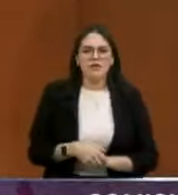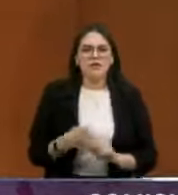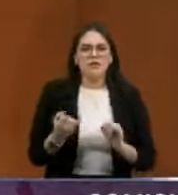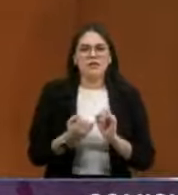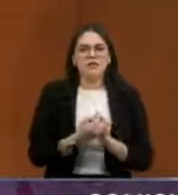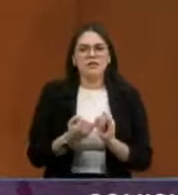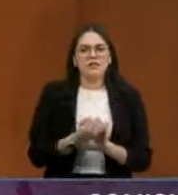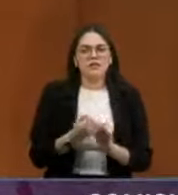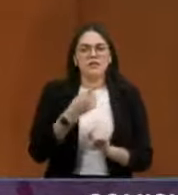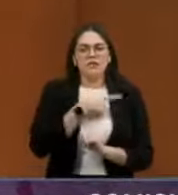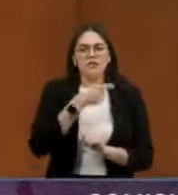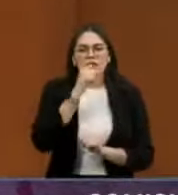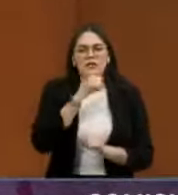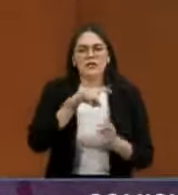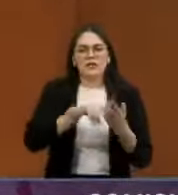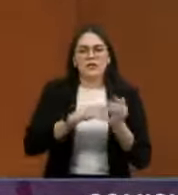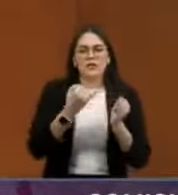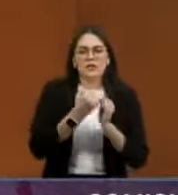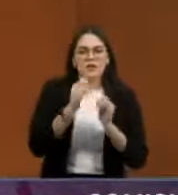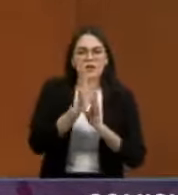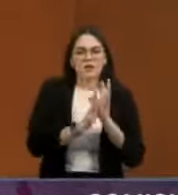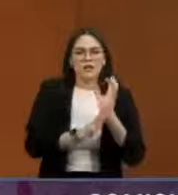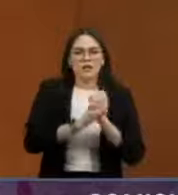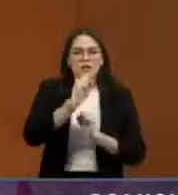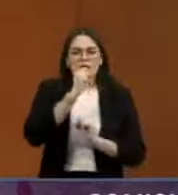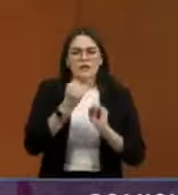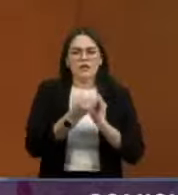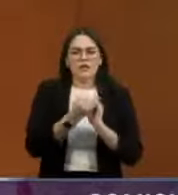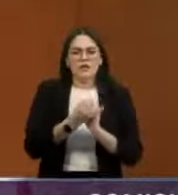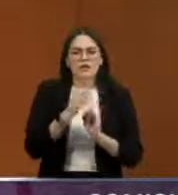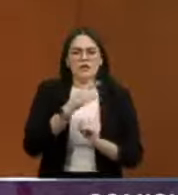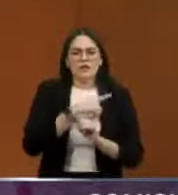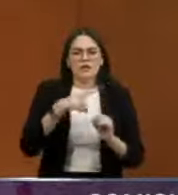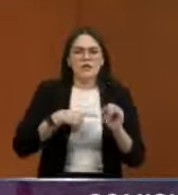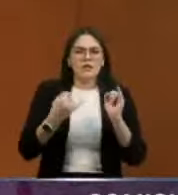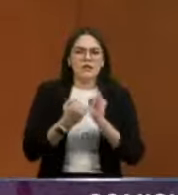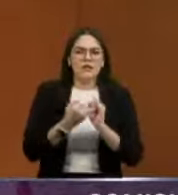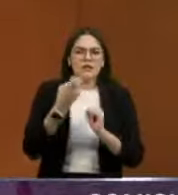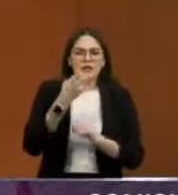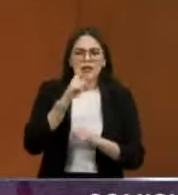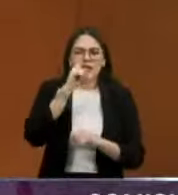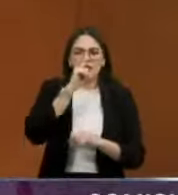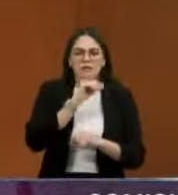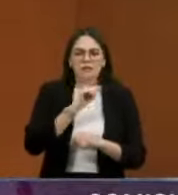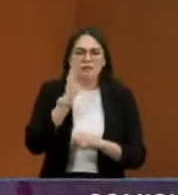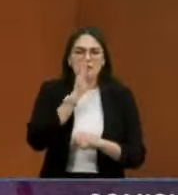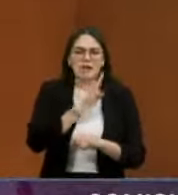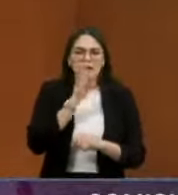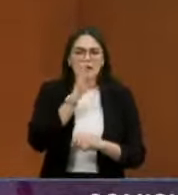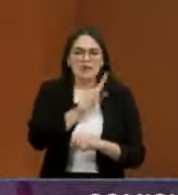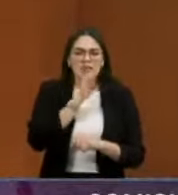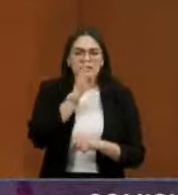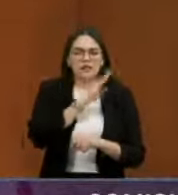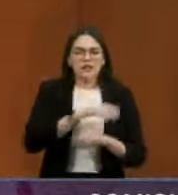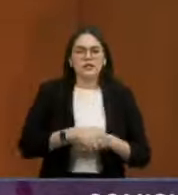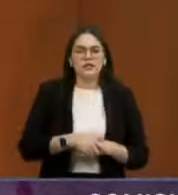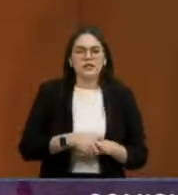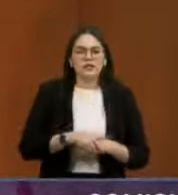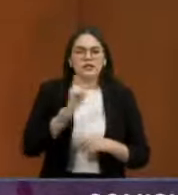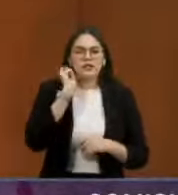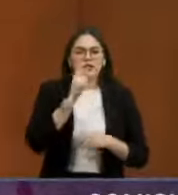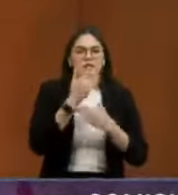Constitucionalmente no tienen por qué estar deteniendo ese fallo, ya que se resolvió en todas